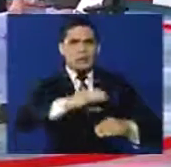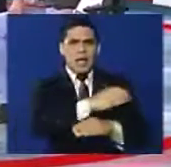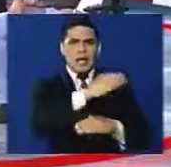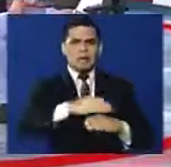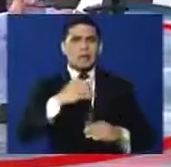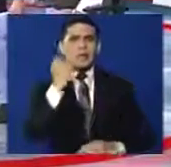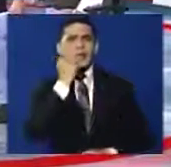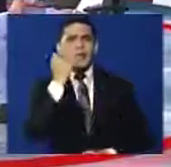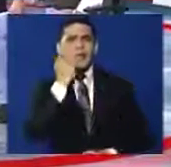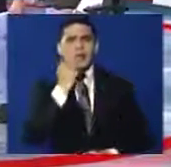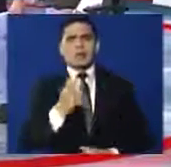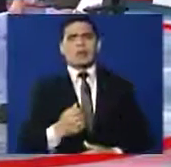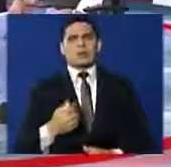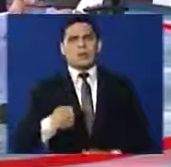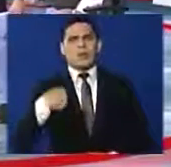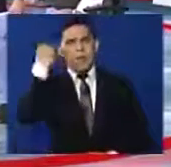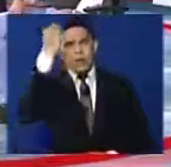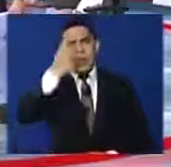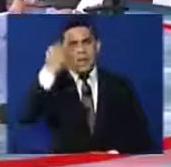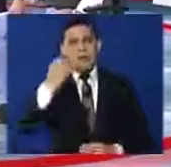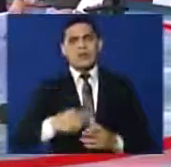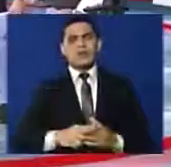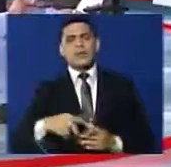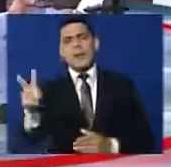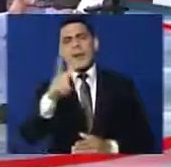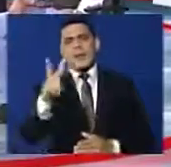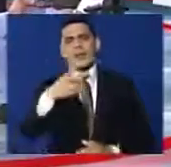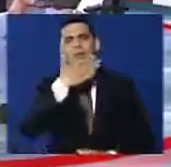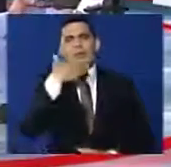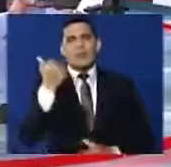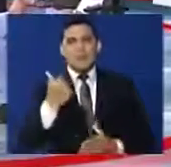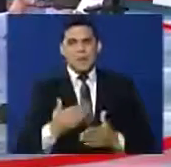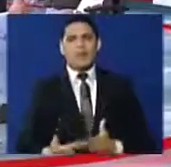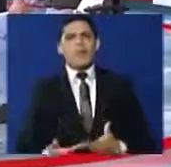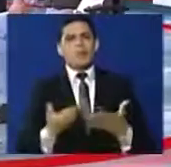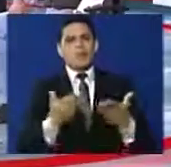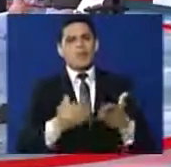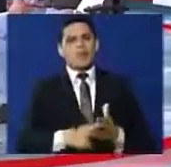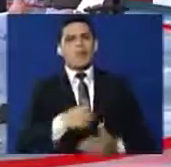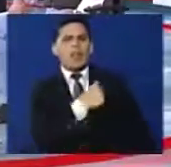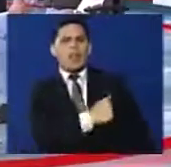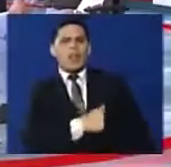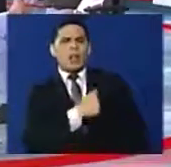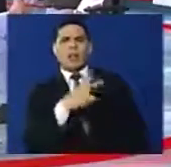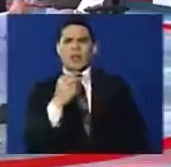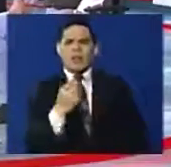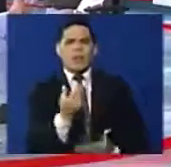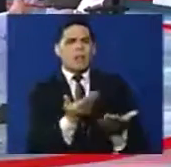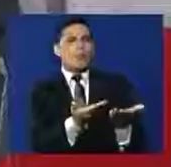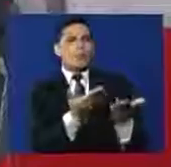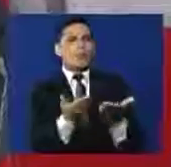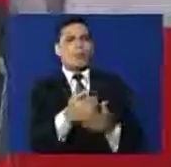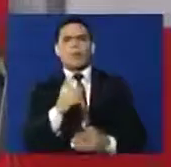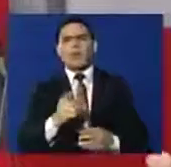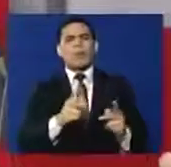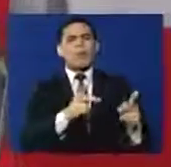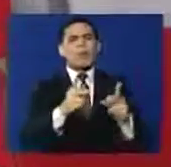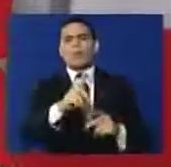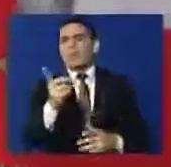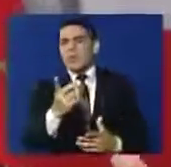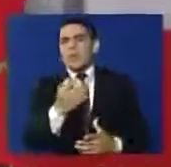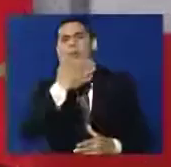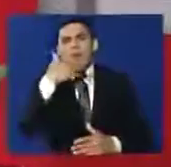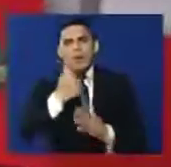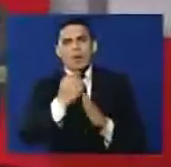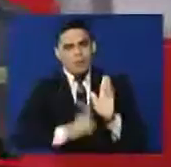que al país hay que darle más oportunidades y menos alimentarle la lástima y el lamento. Hay que darle oportunidades para que